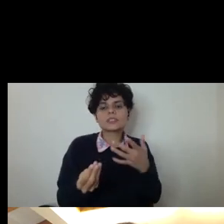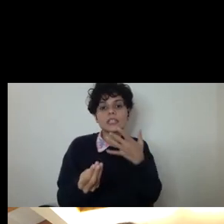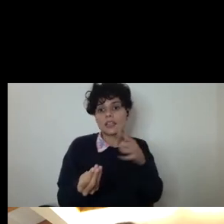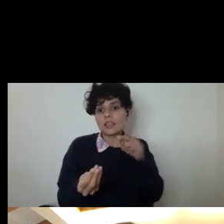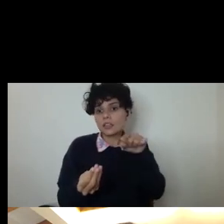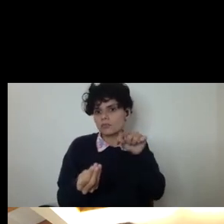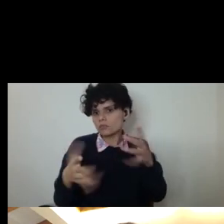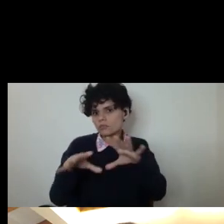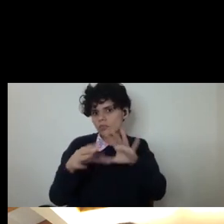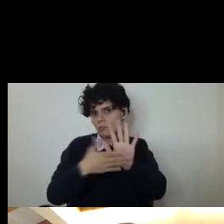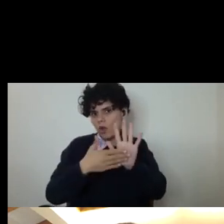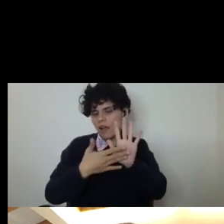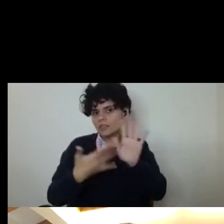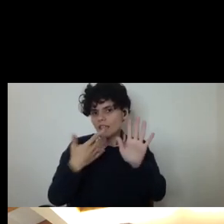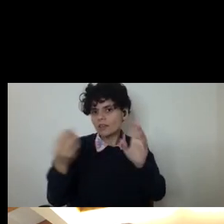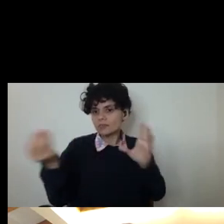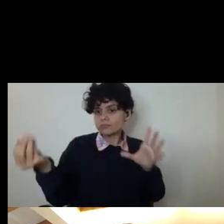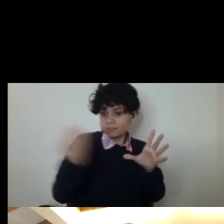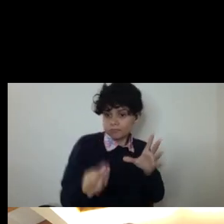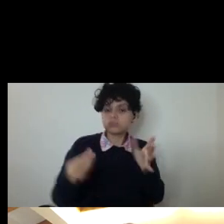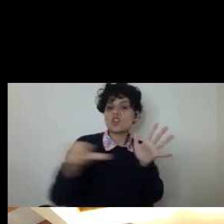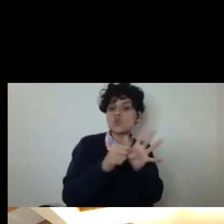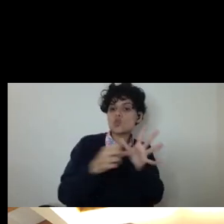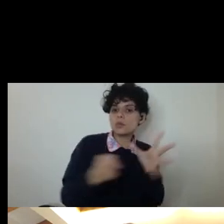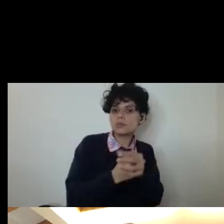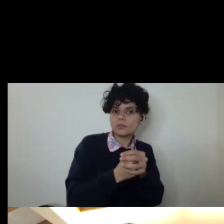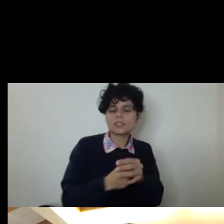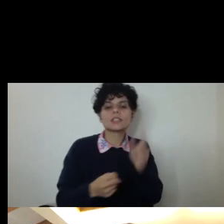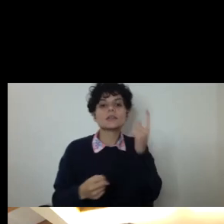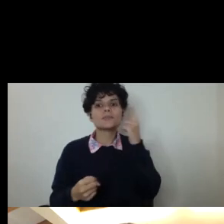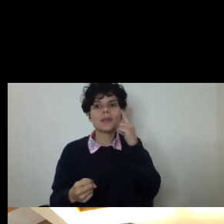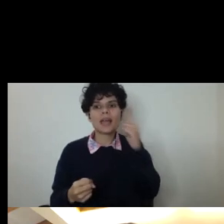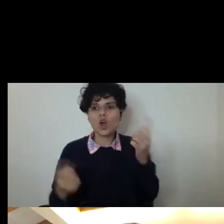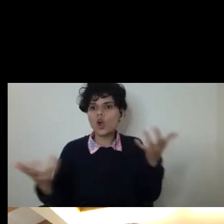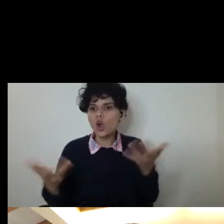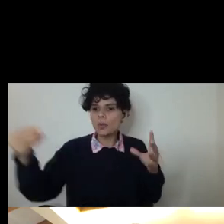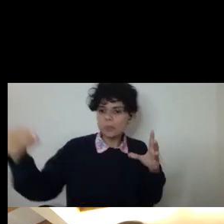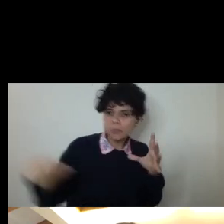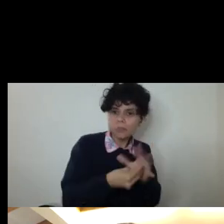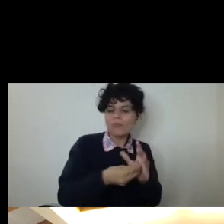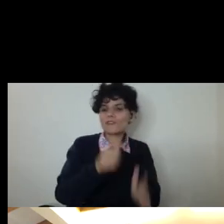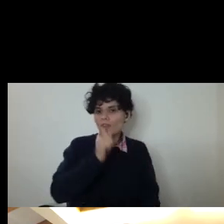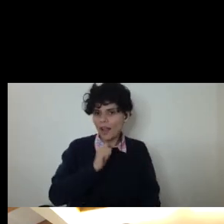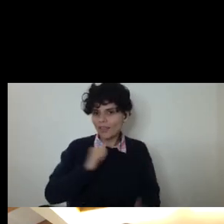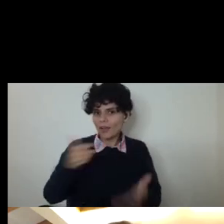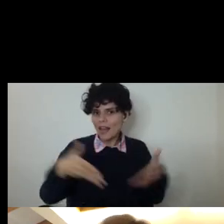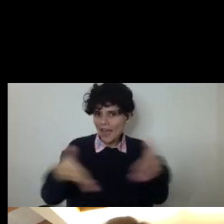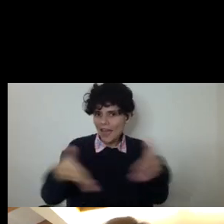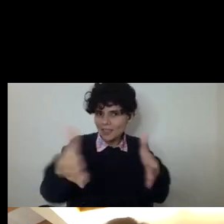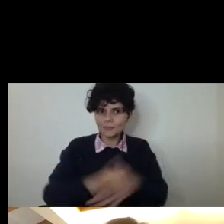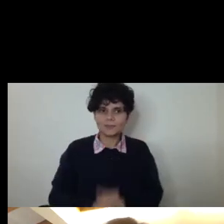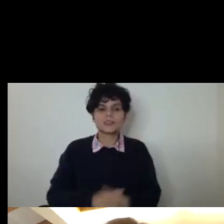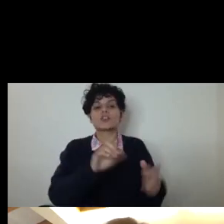estas señales llegan también al núcleo, aunque no se ha reportado cómo llegan al núcleo. También usamos